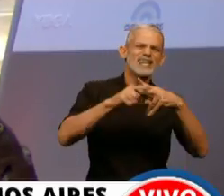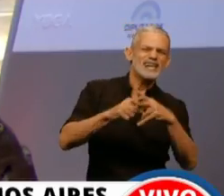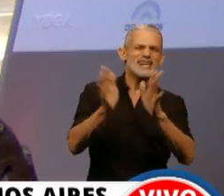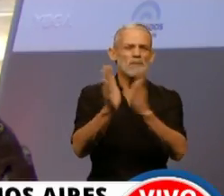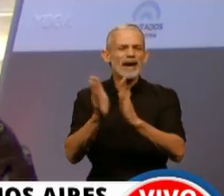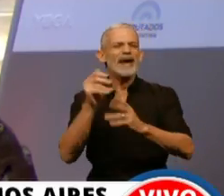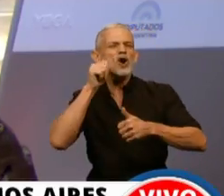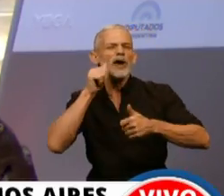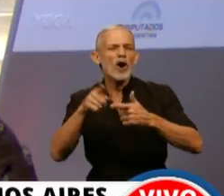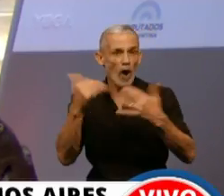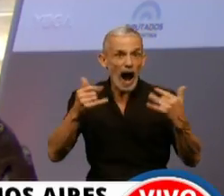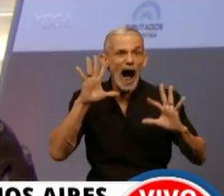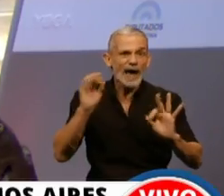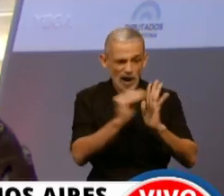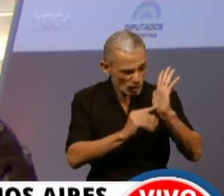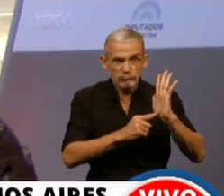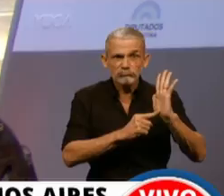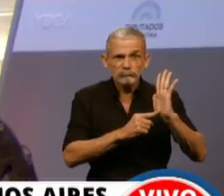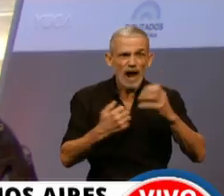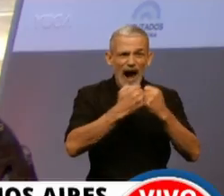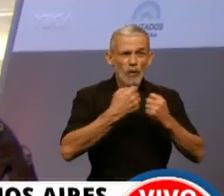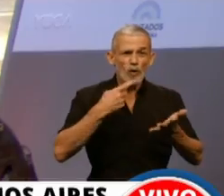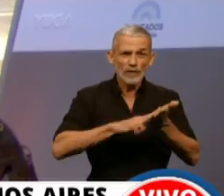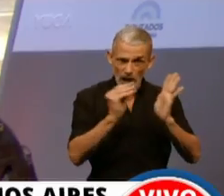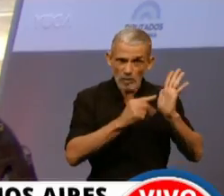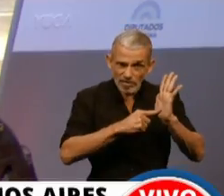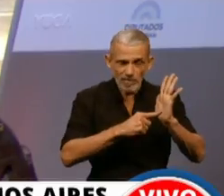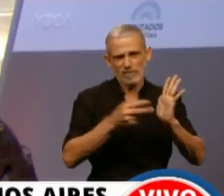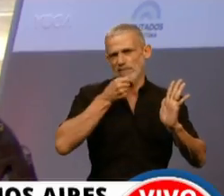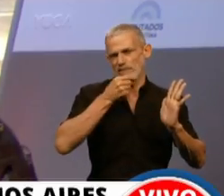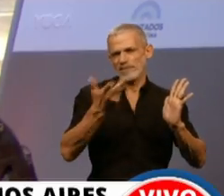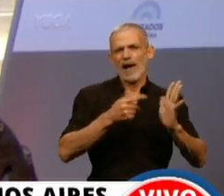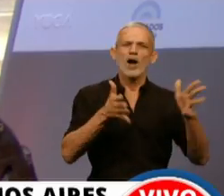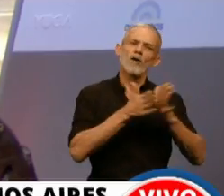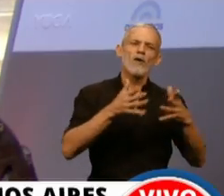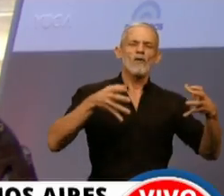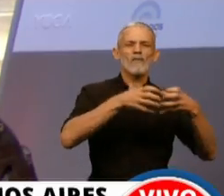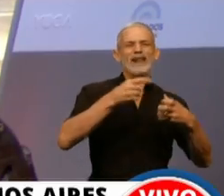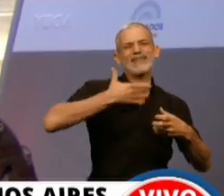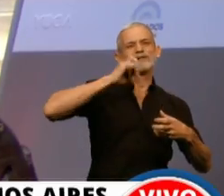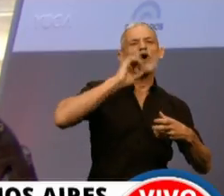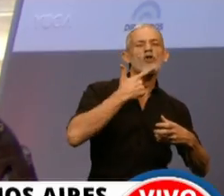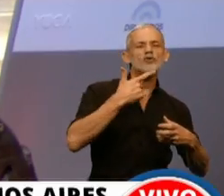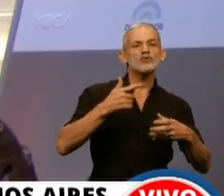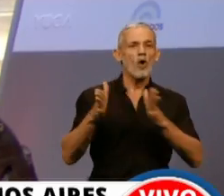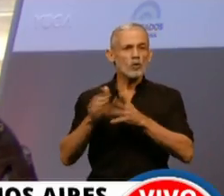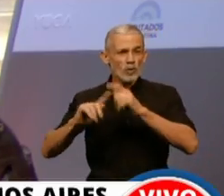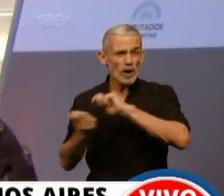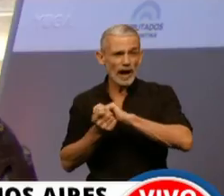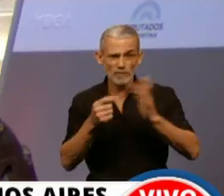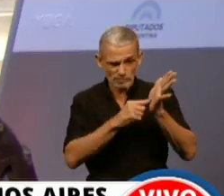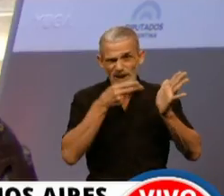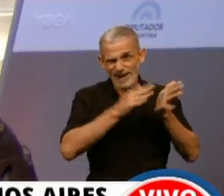hay algo de eso en este consenso frente de todos juntos por el cambio no por eso vamos a seguir batallando